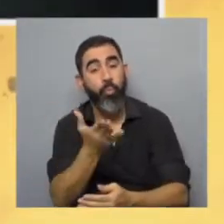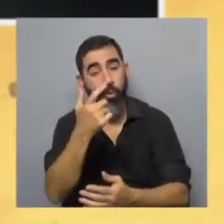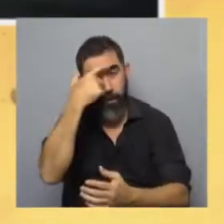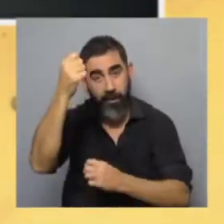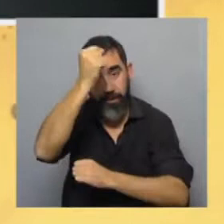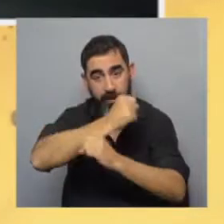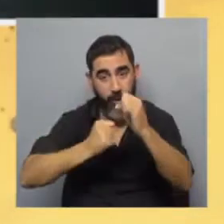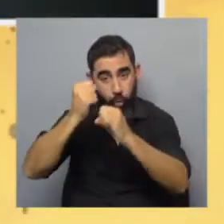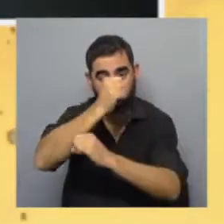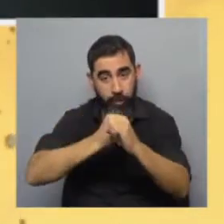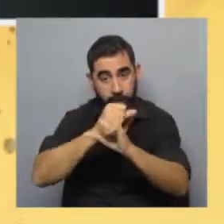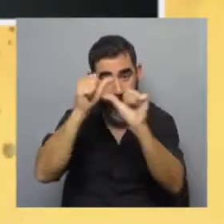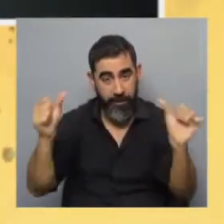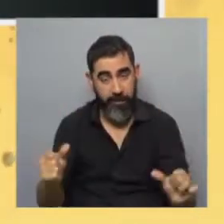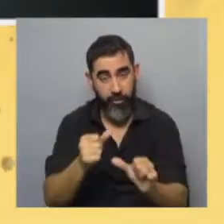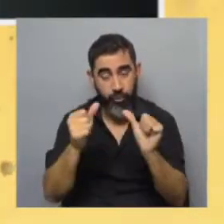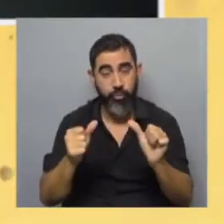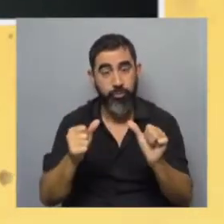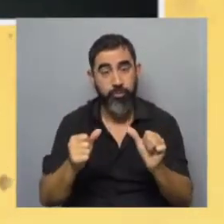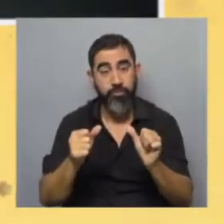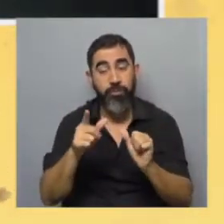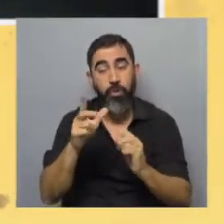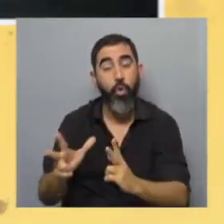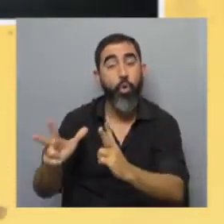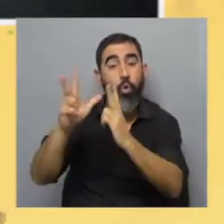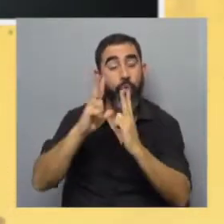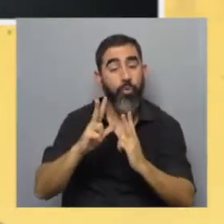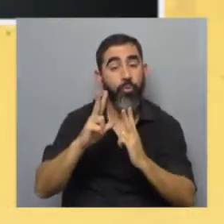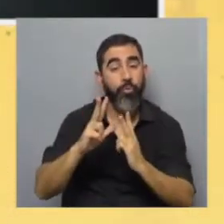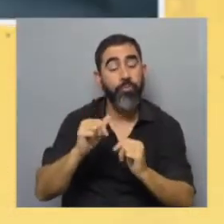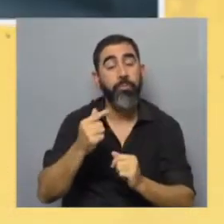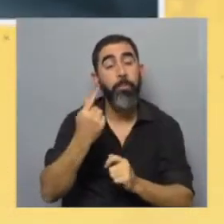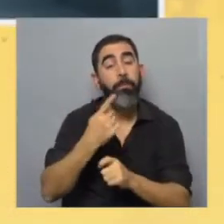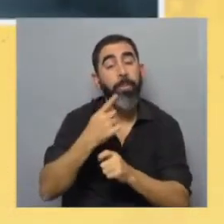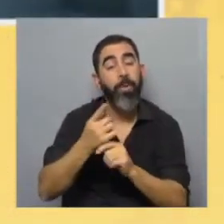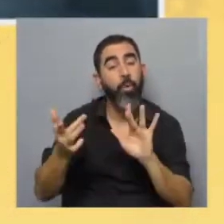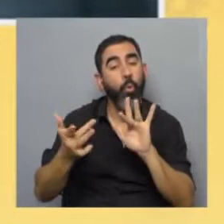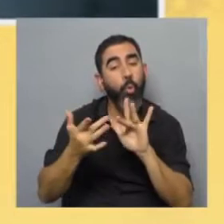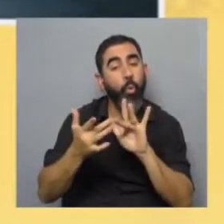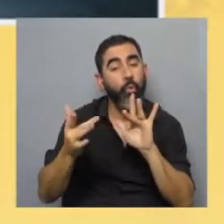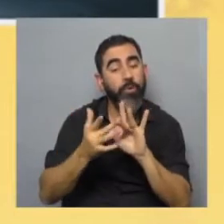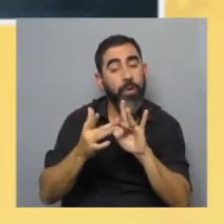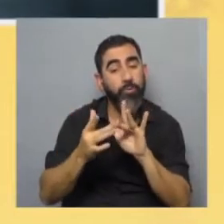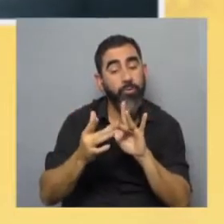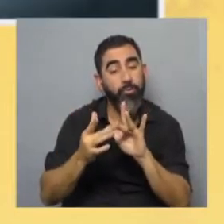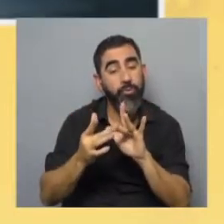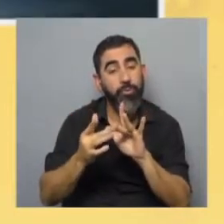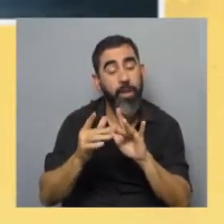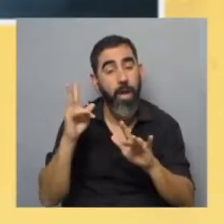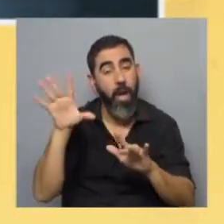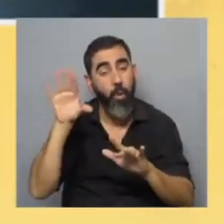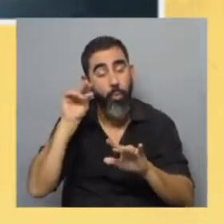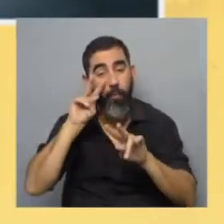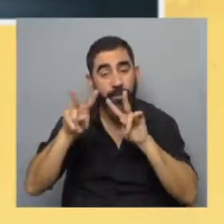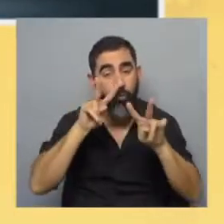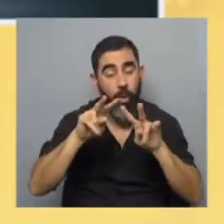tecnología, Full Dome, y bueno, justamente nos decía que fue un primer acercamiento de los realizadores audiovisuales